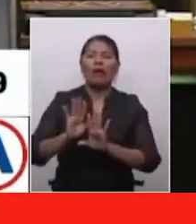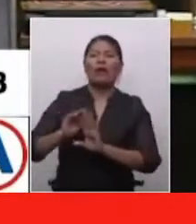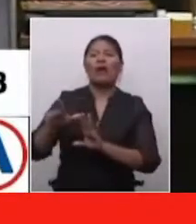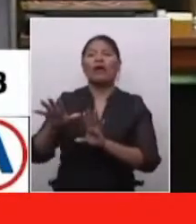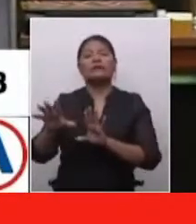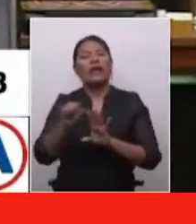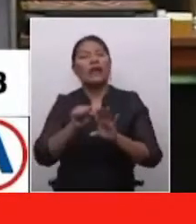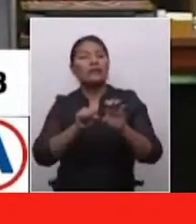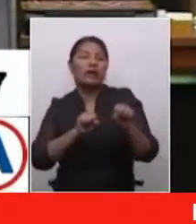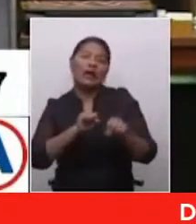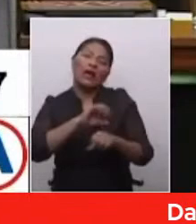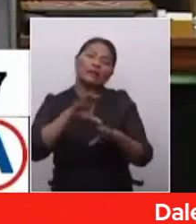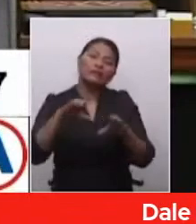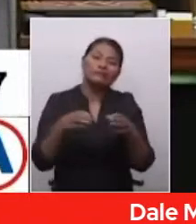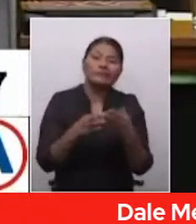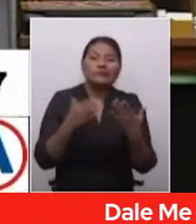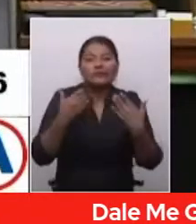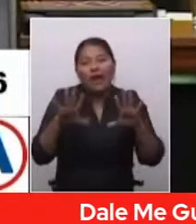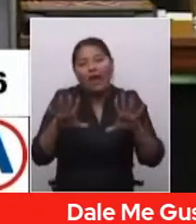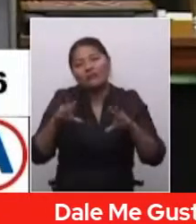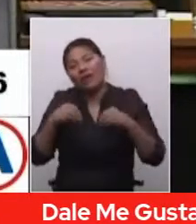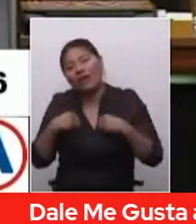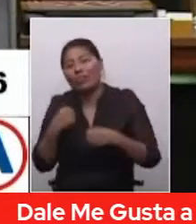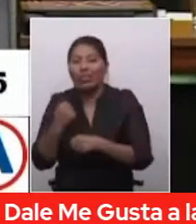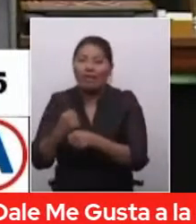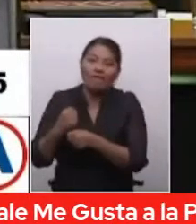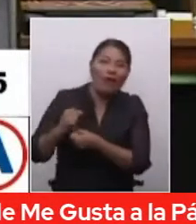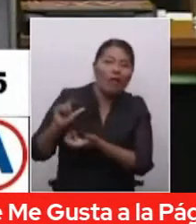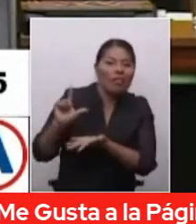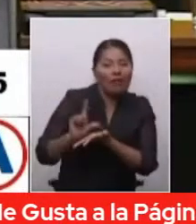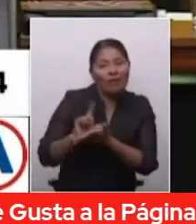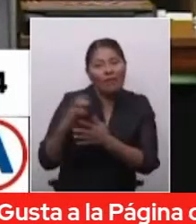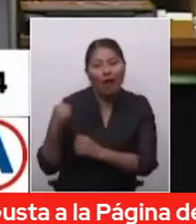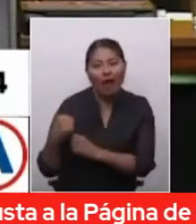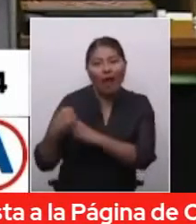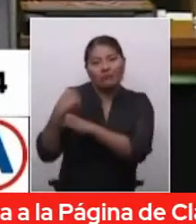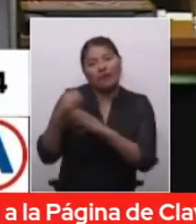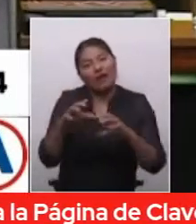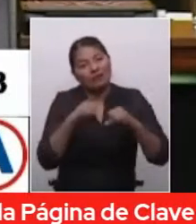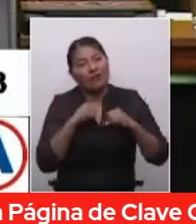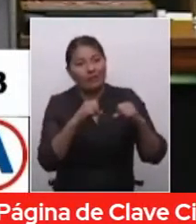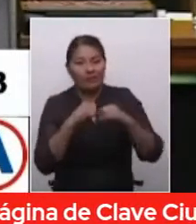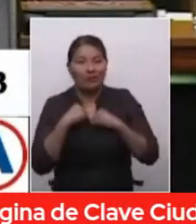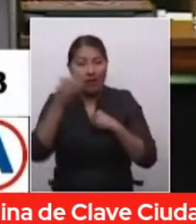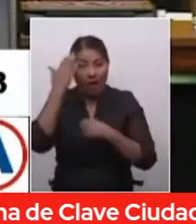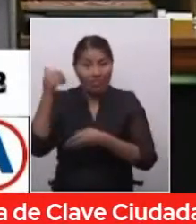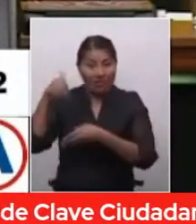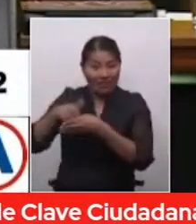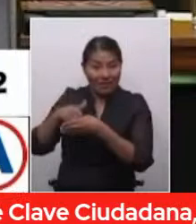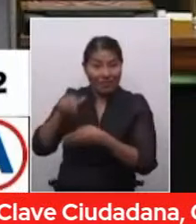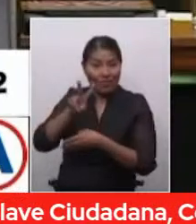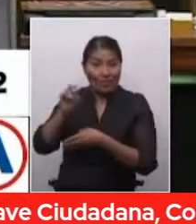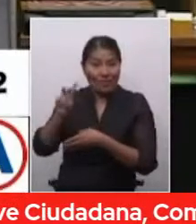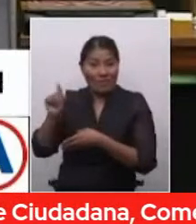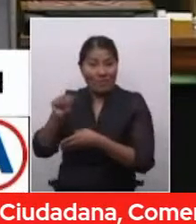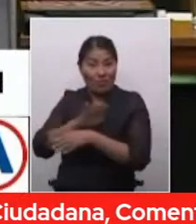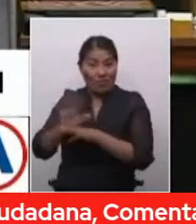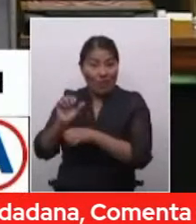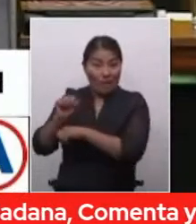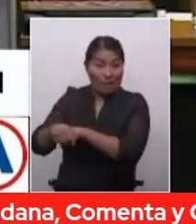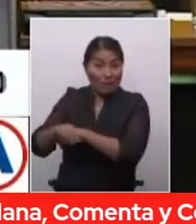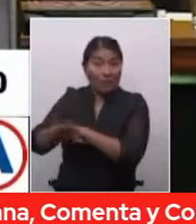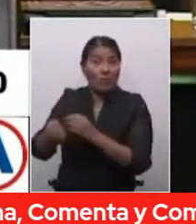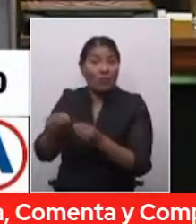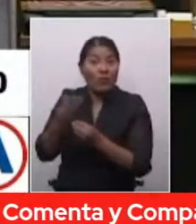la tomamos como un plato de segunda mesa, el poder, poder, poder, para los que perdieron las elecciones del 2021. Estoy aquí